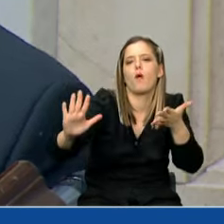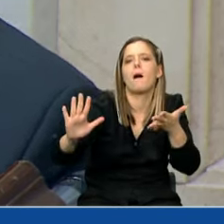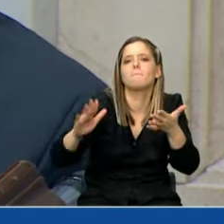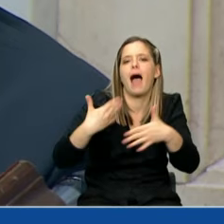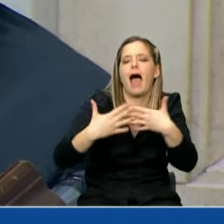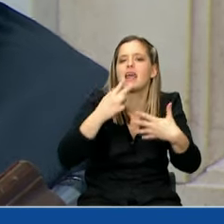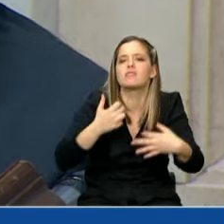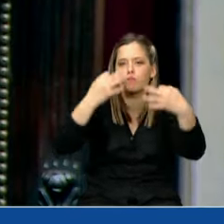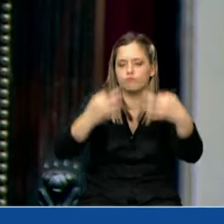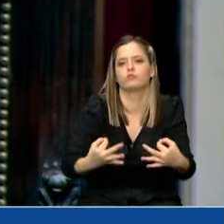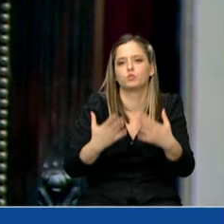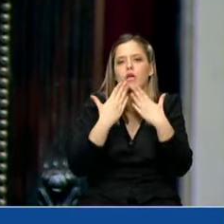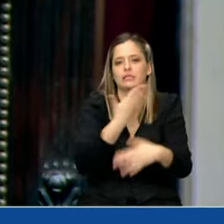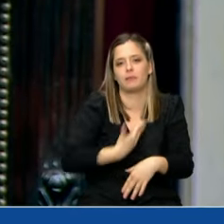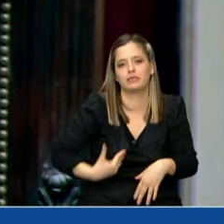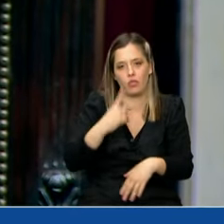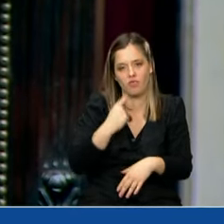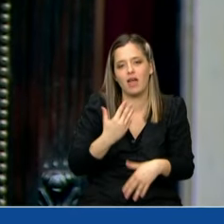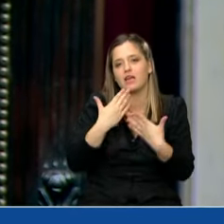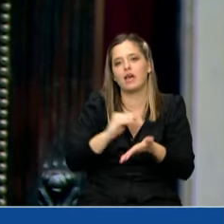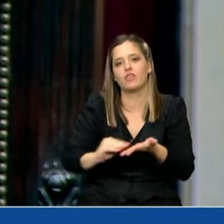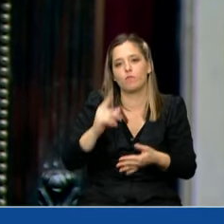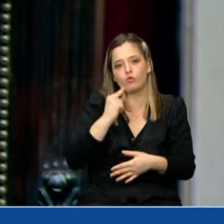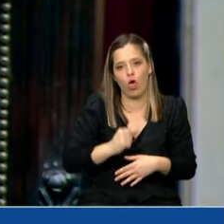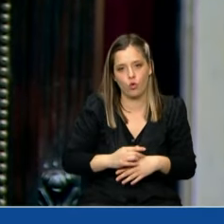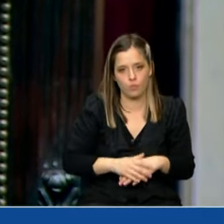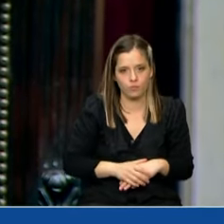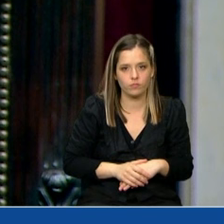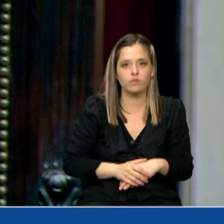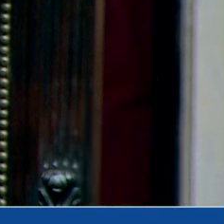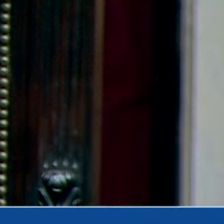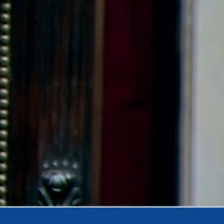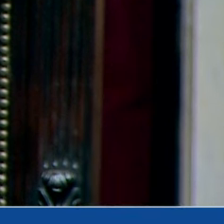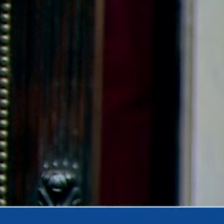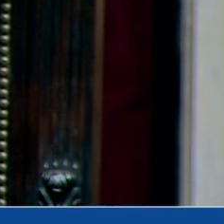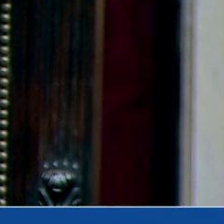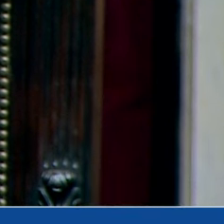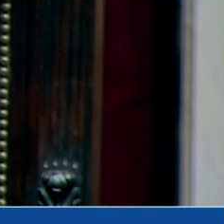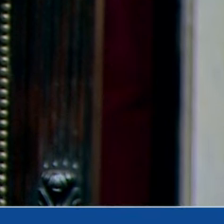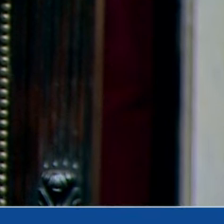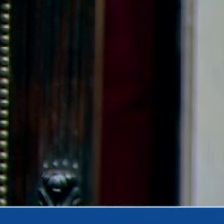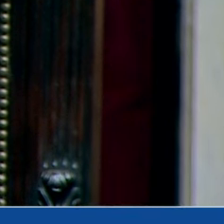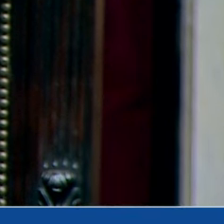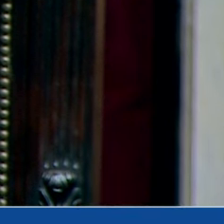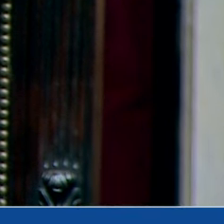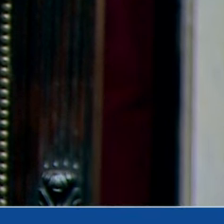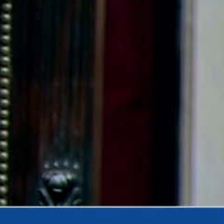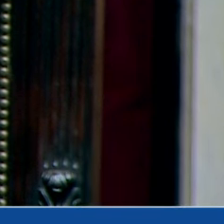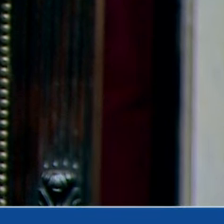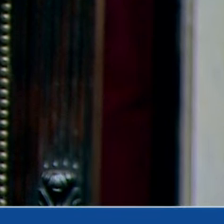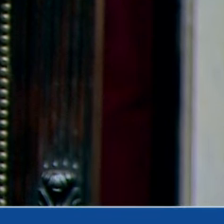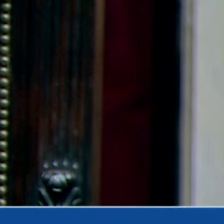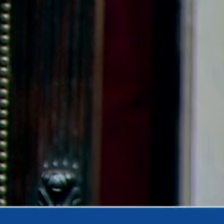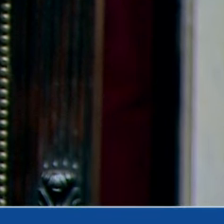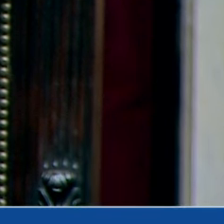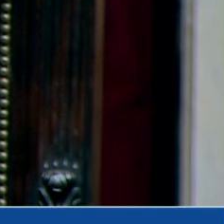gracias señor presidente Gracias diputado chumpitaro el uso de la palabra la diputada por la provincia de Río